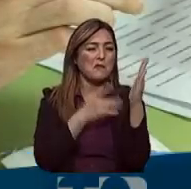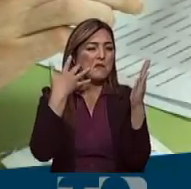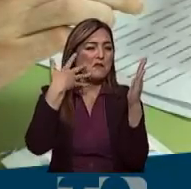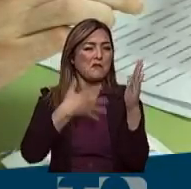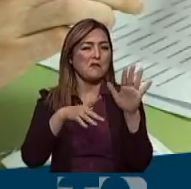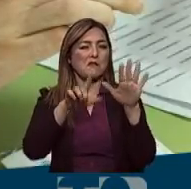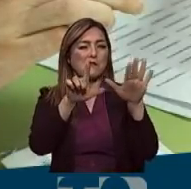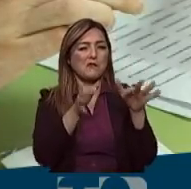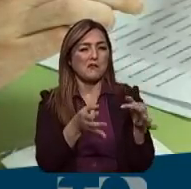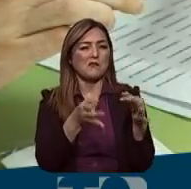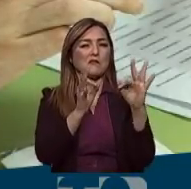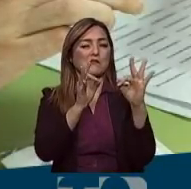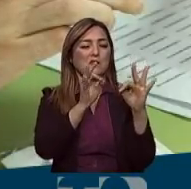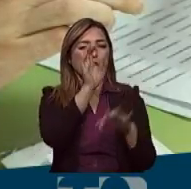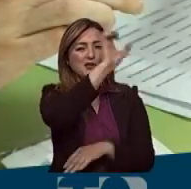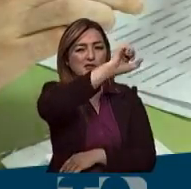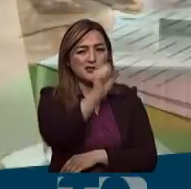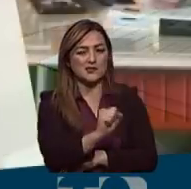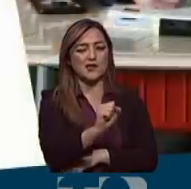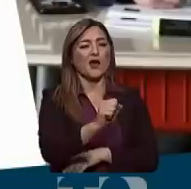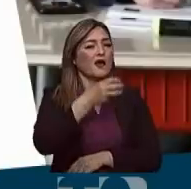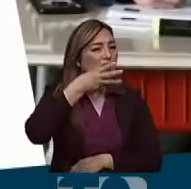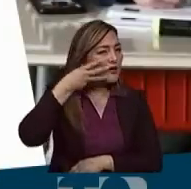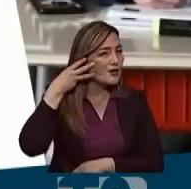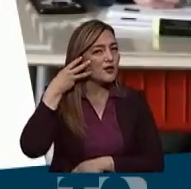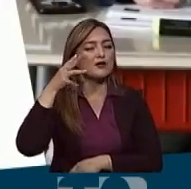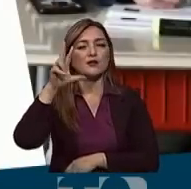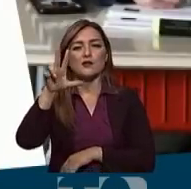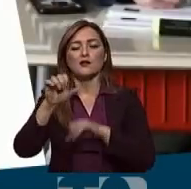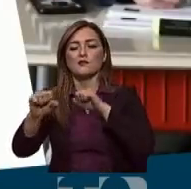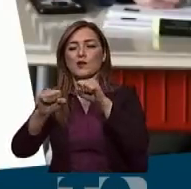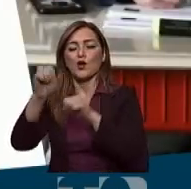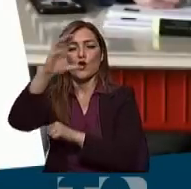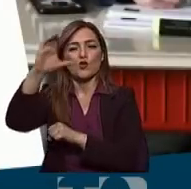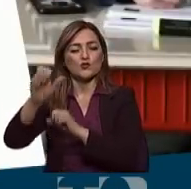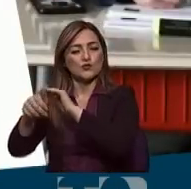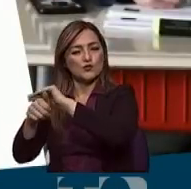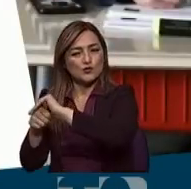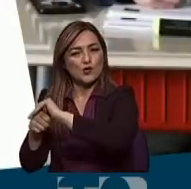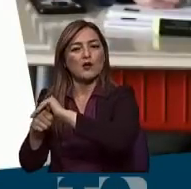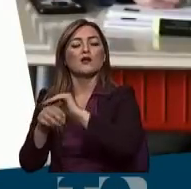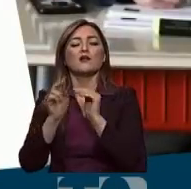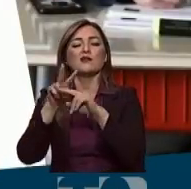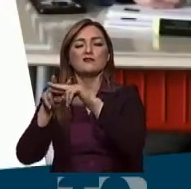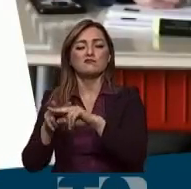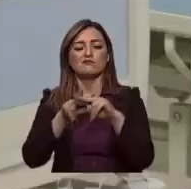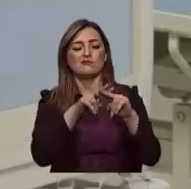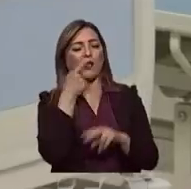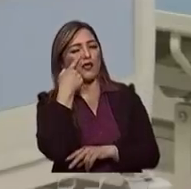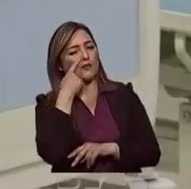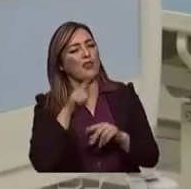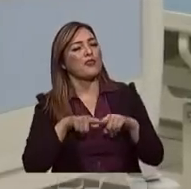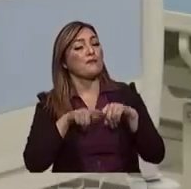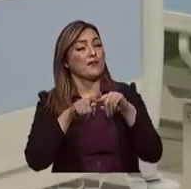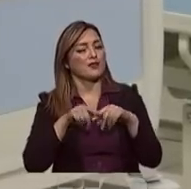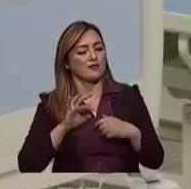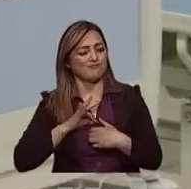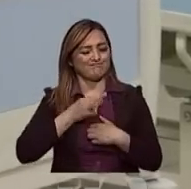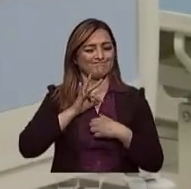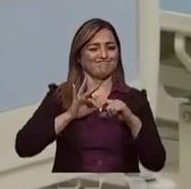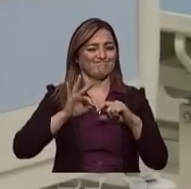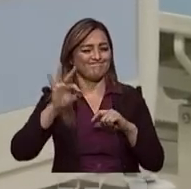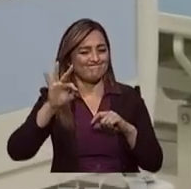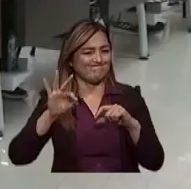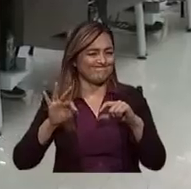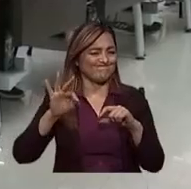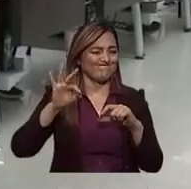para el 7 de febrero en el régimen sierra amazonía y para el 3 de mayo en la costa y galápagos serán revisados de acuerdo a la situación epidemiológica del